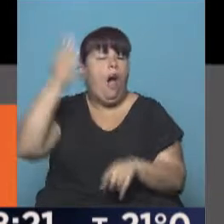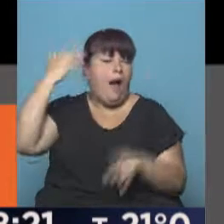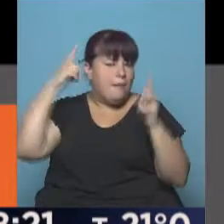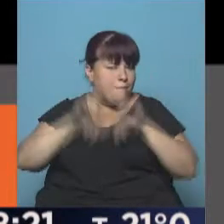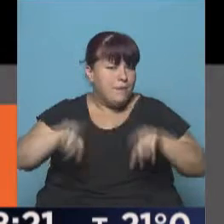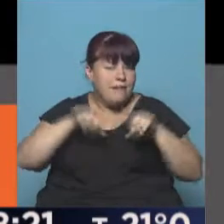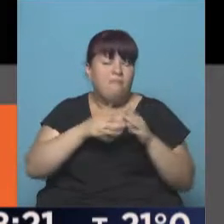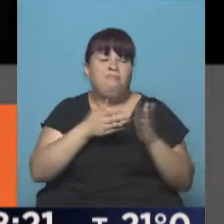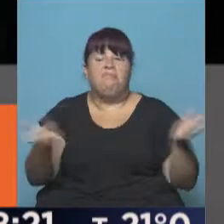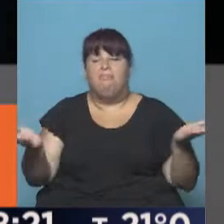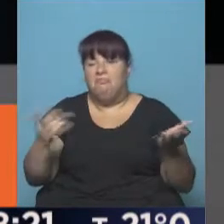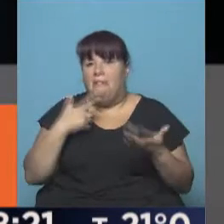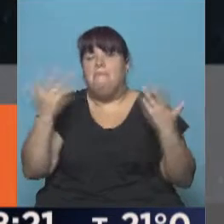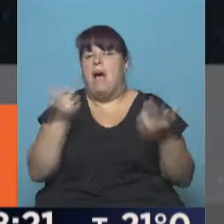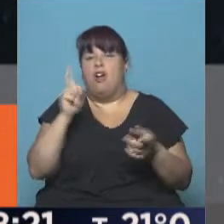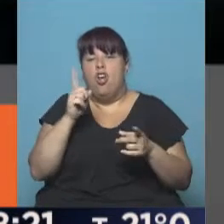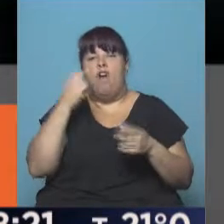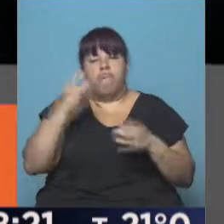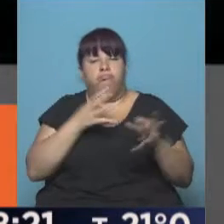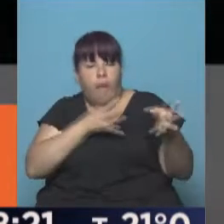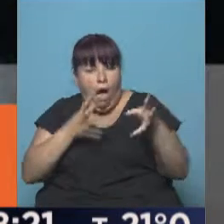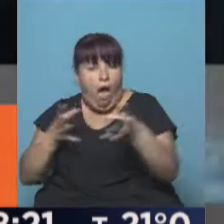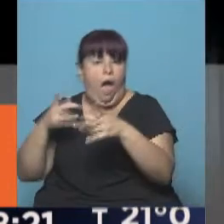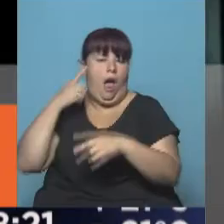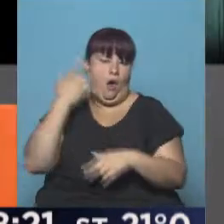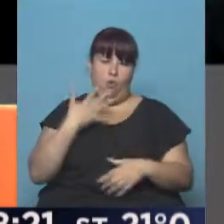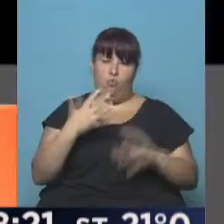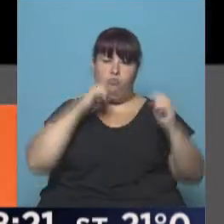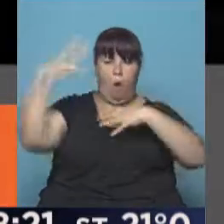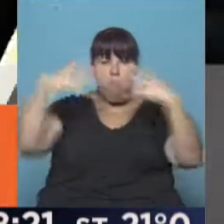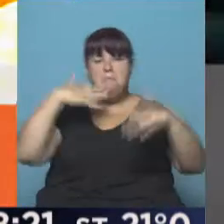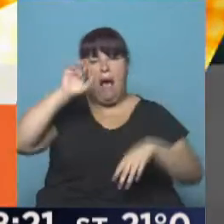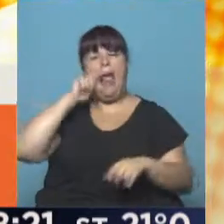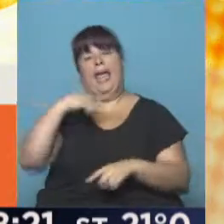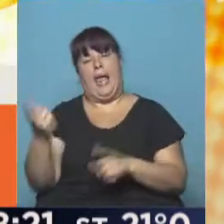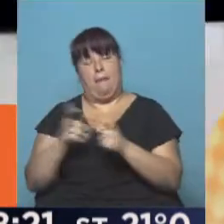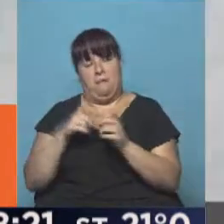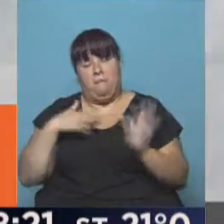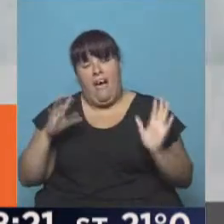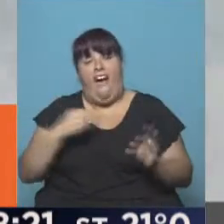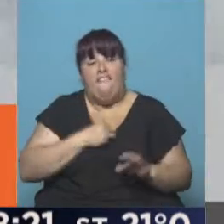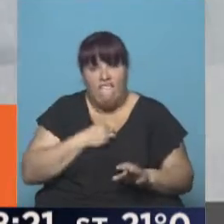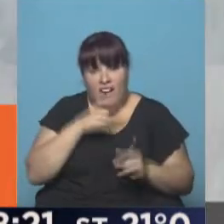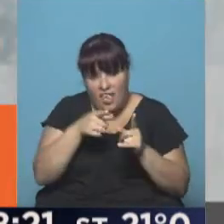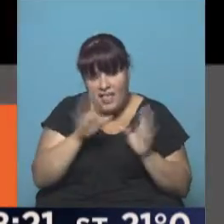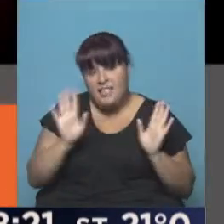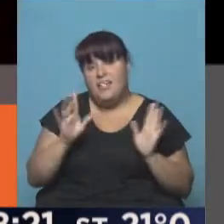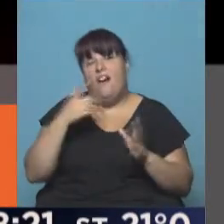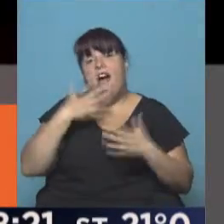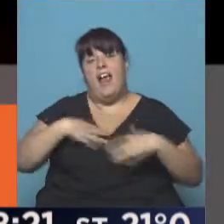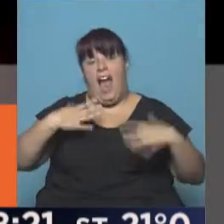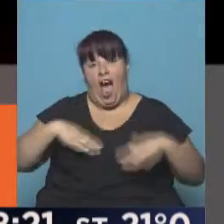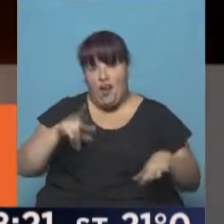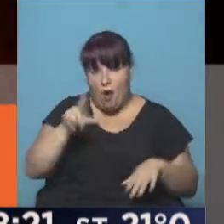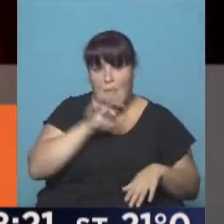la trama no es lo que sobresale, sino la acción e increíbles efectos especiales, yo diría para los amantes de la saga y del traje de